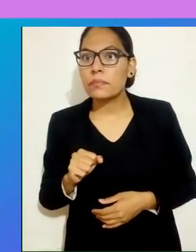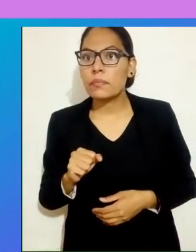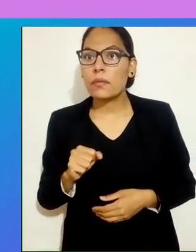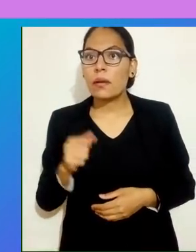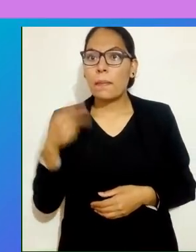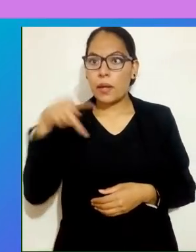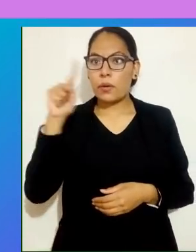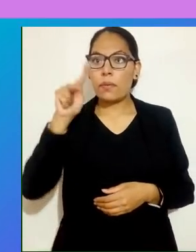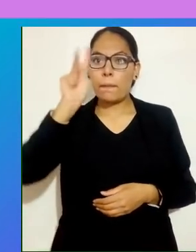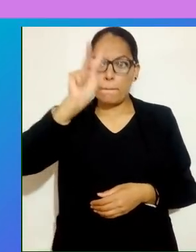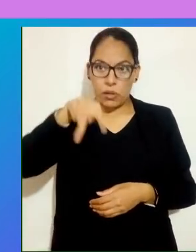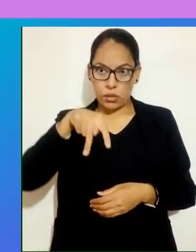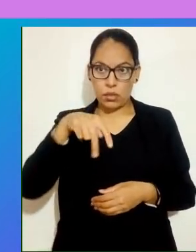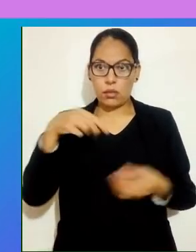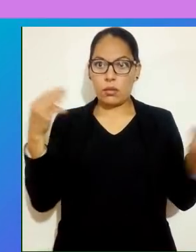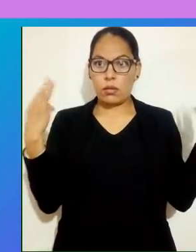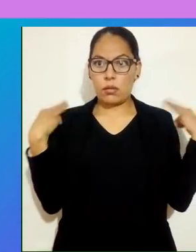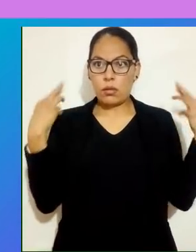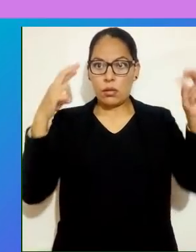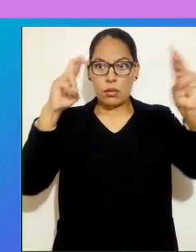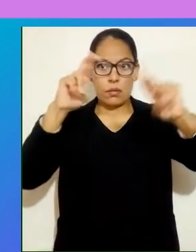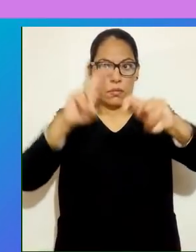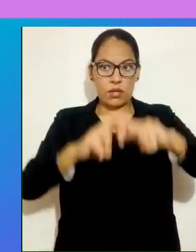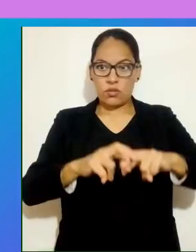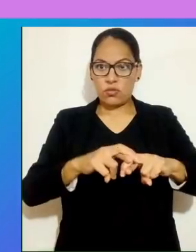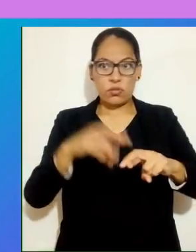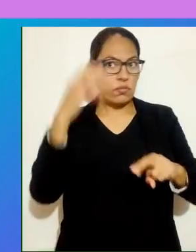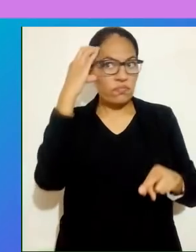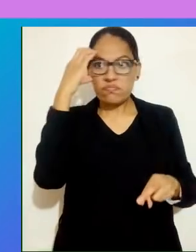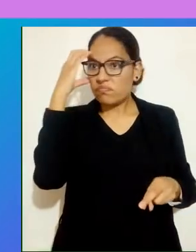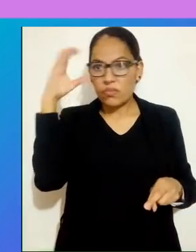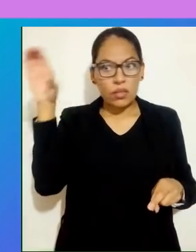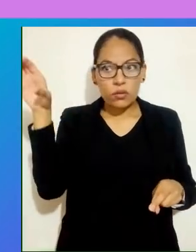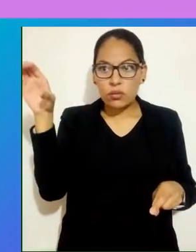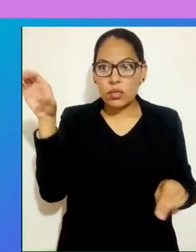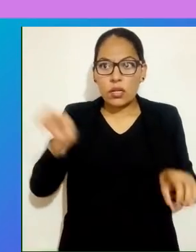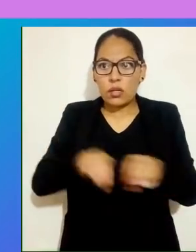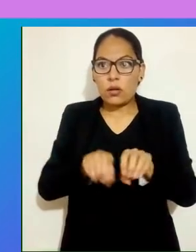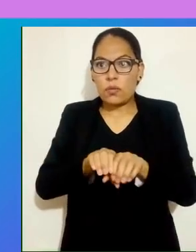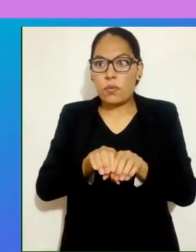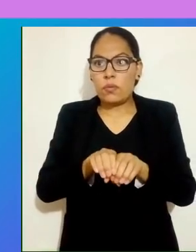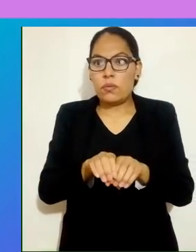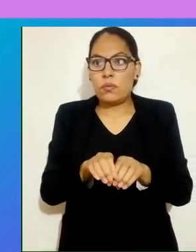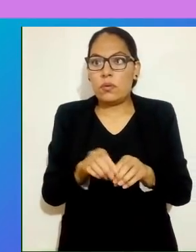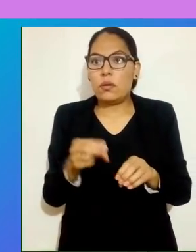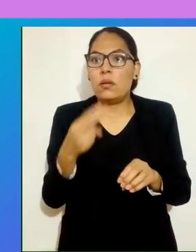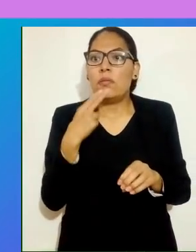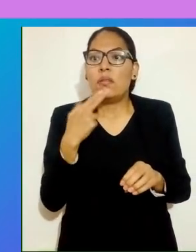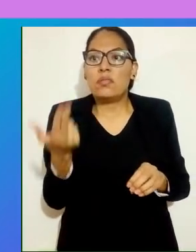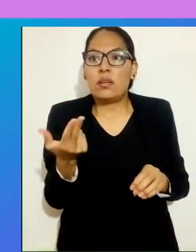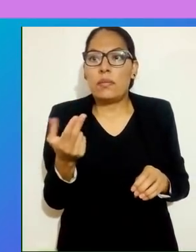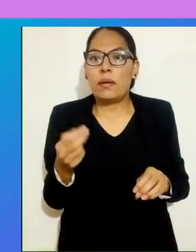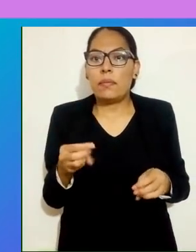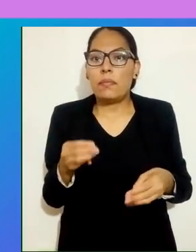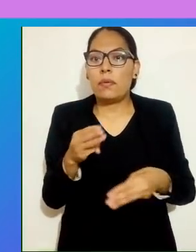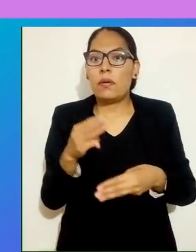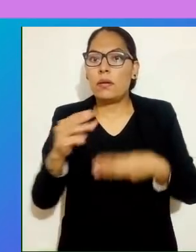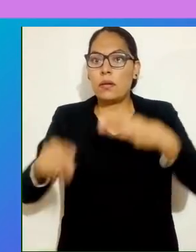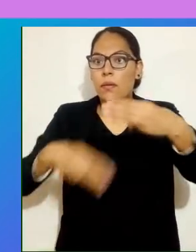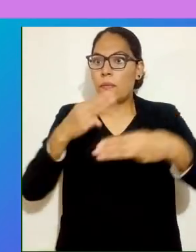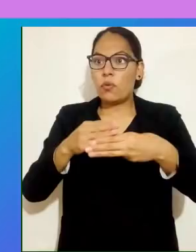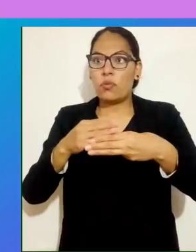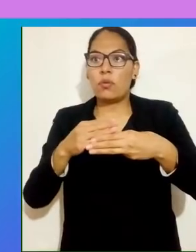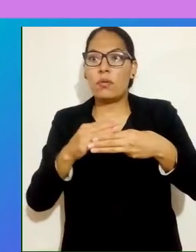la funcionalidad en el aprendizaje. Y ahora nos dan otro término, TACs, que es algo igual